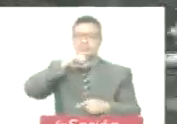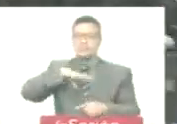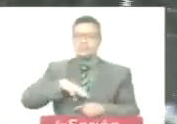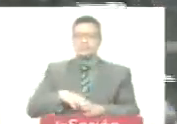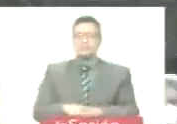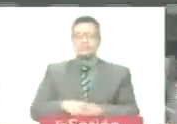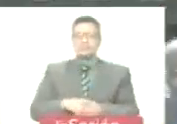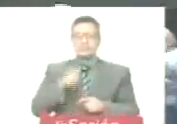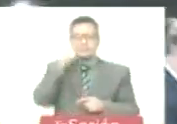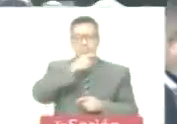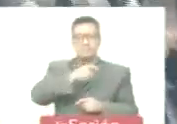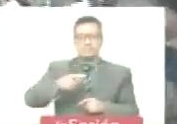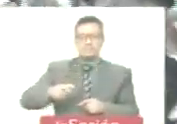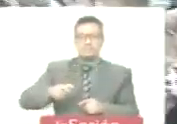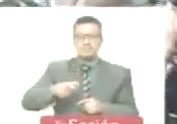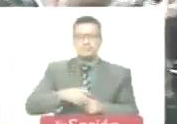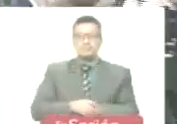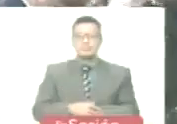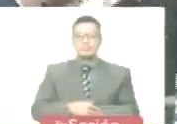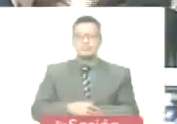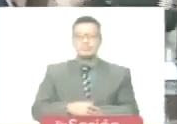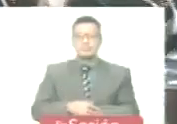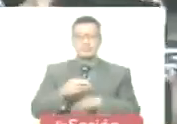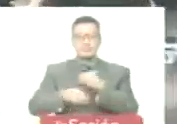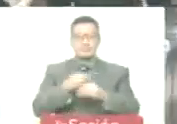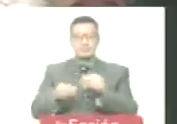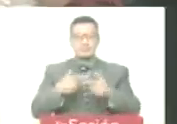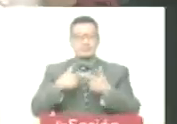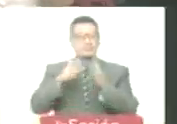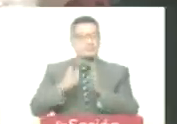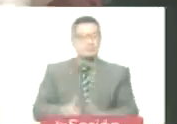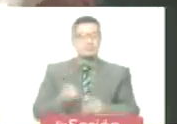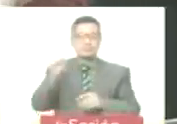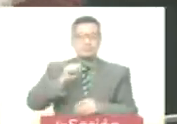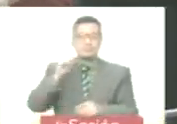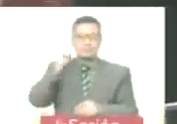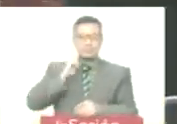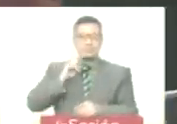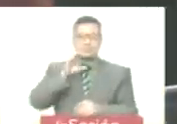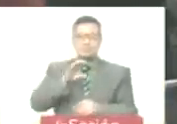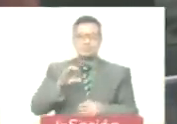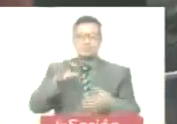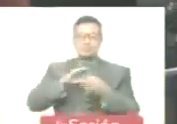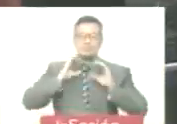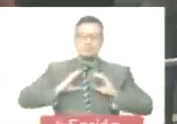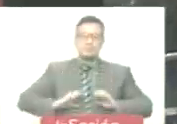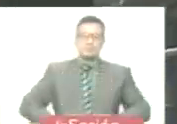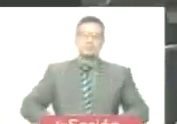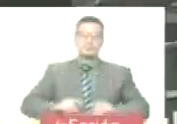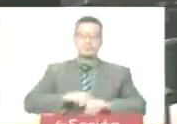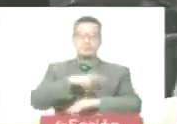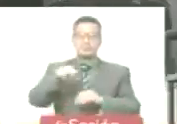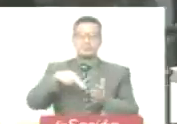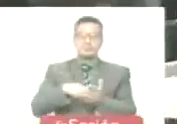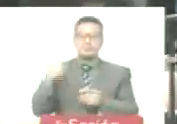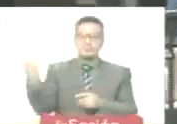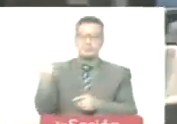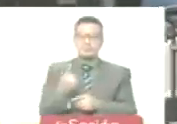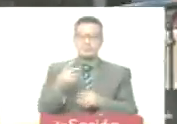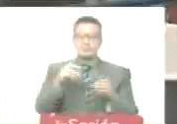y con el pueblo que ha asumido al libertador Simón Bolívar como parte del alma nacional para que se traiga